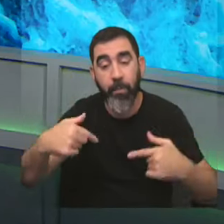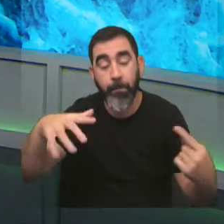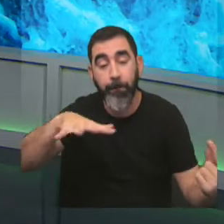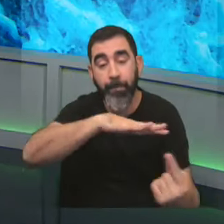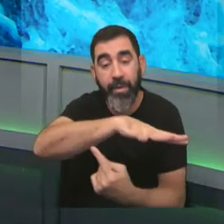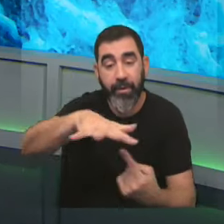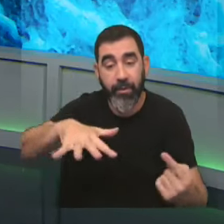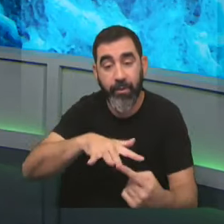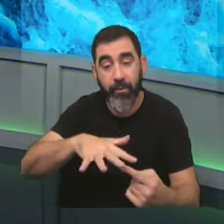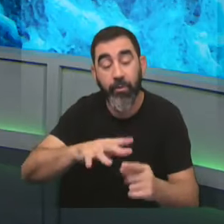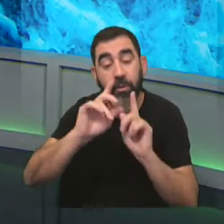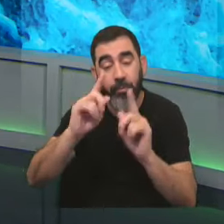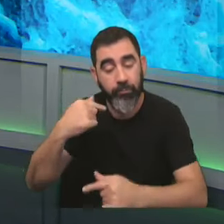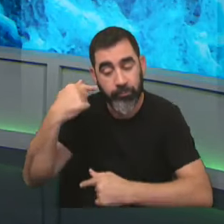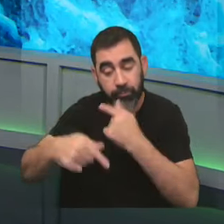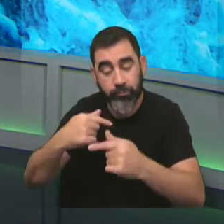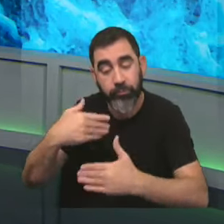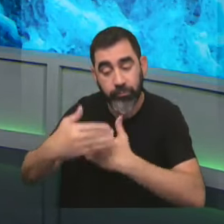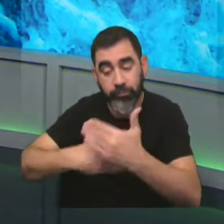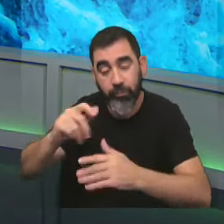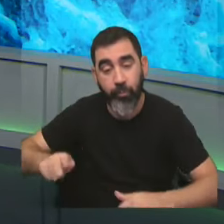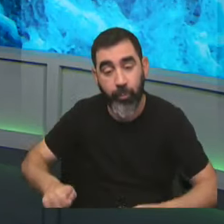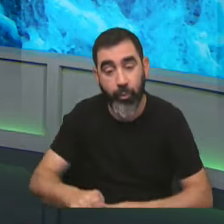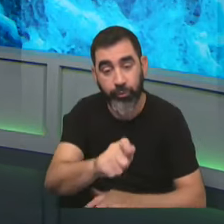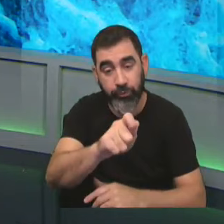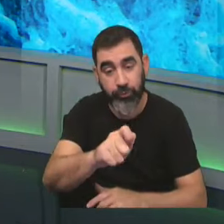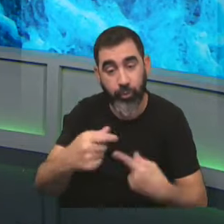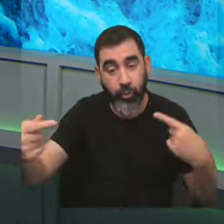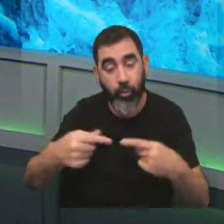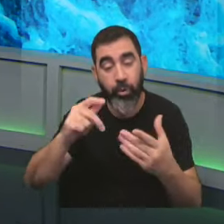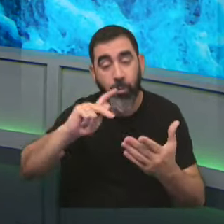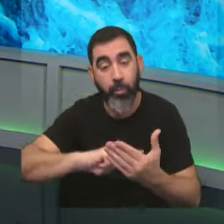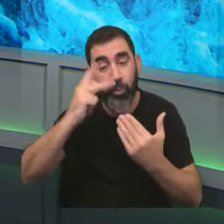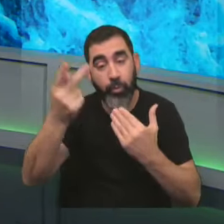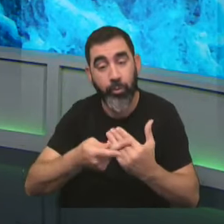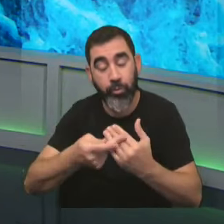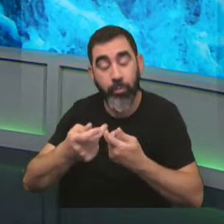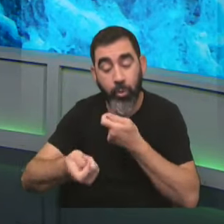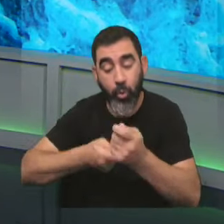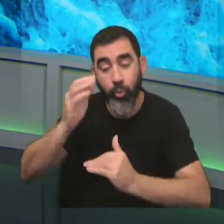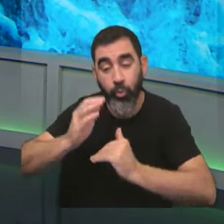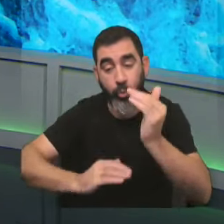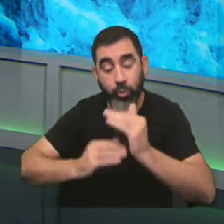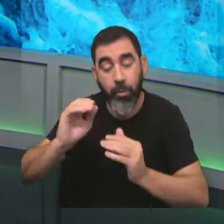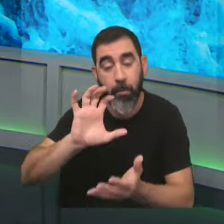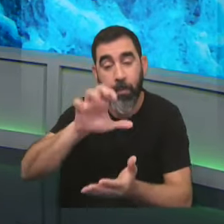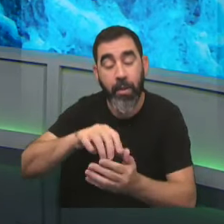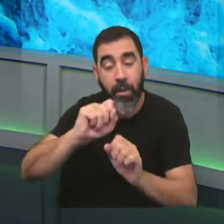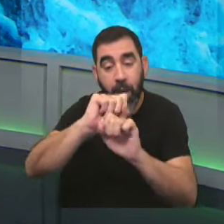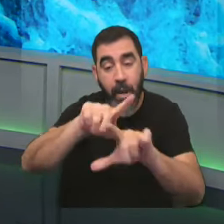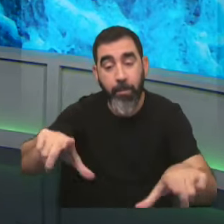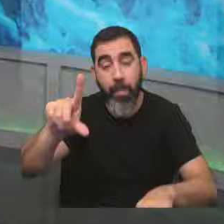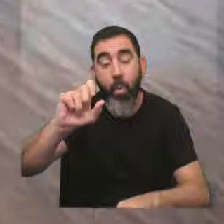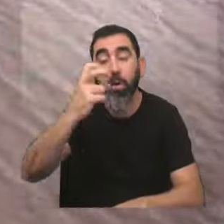ambiente paralelamente continúan los procesos judiciales contra el proyecto para construir una planta potabilizadora en San